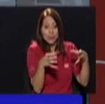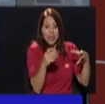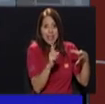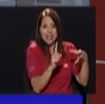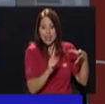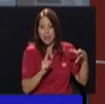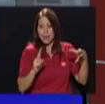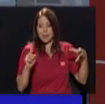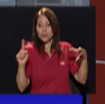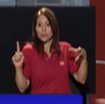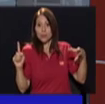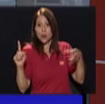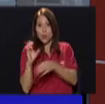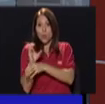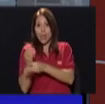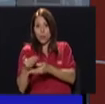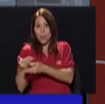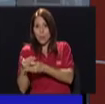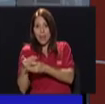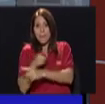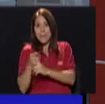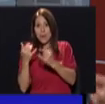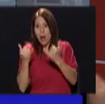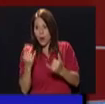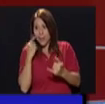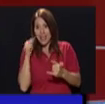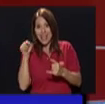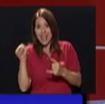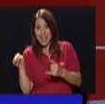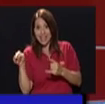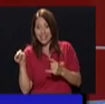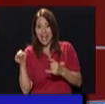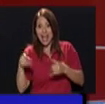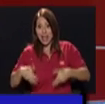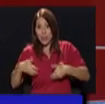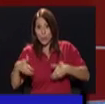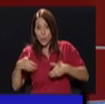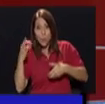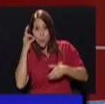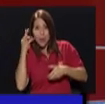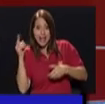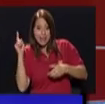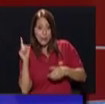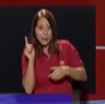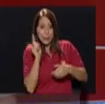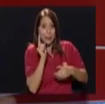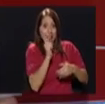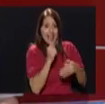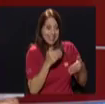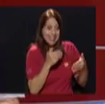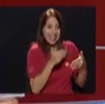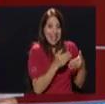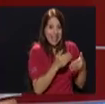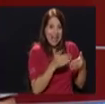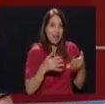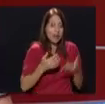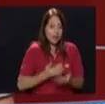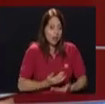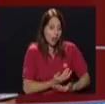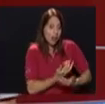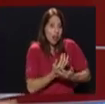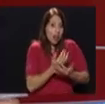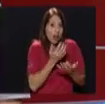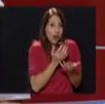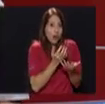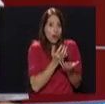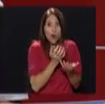anda resguardando a su cría. Ahora uno ve bien, o sea, que la hembra bien llega cerca del turista y coge su cría, la